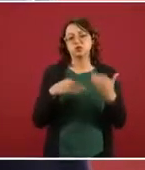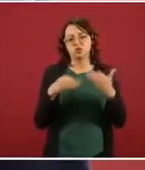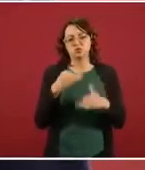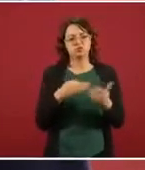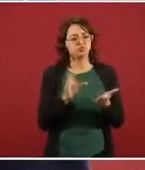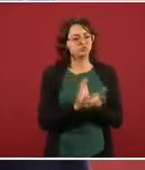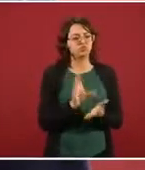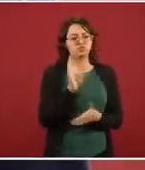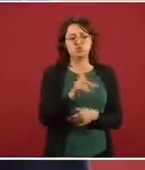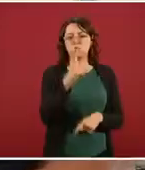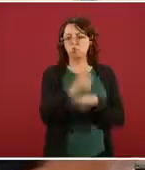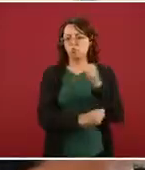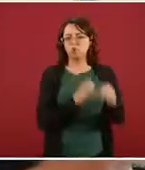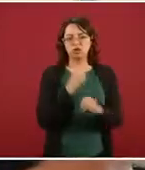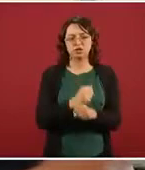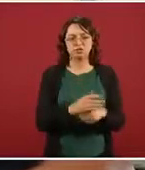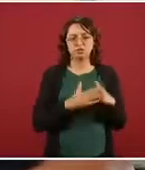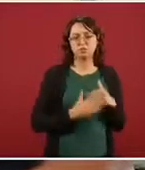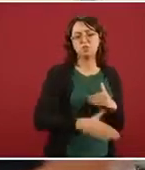adelantado